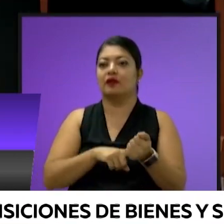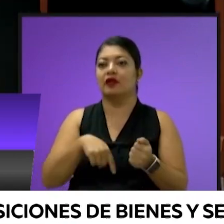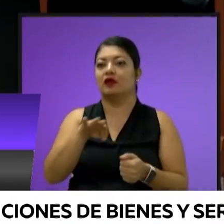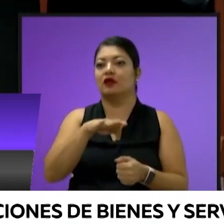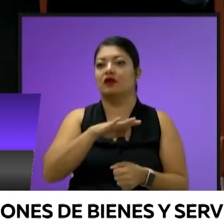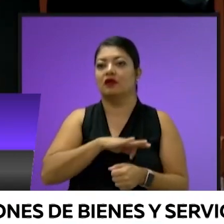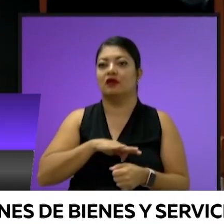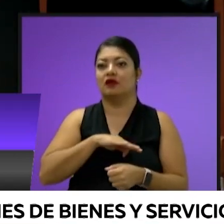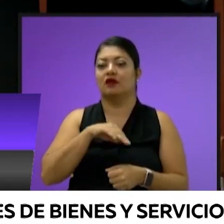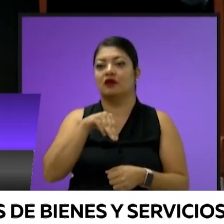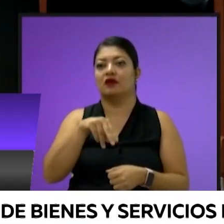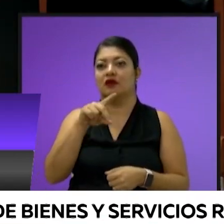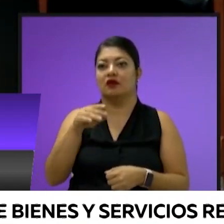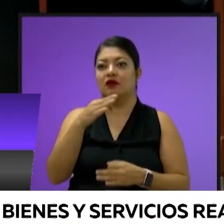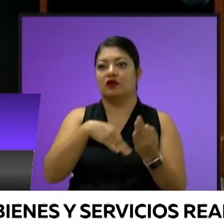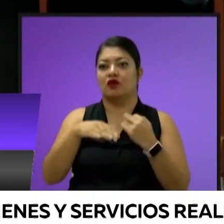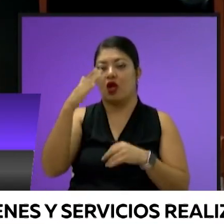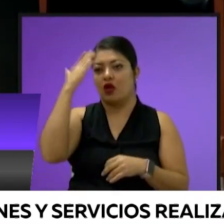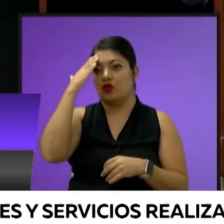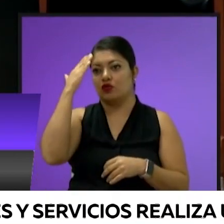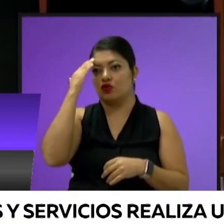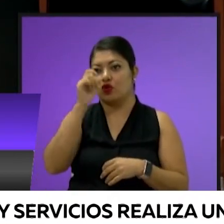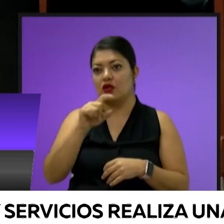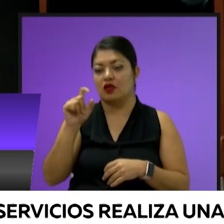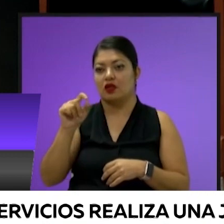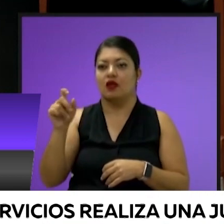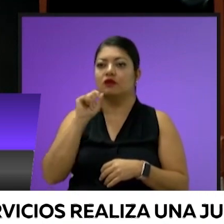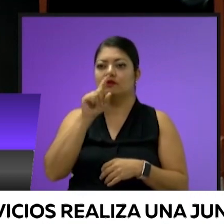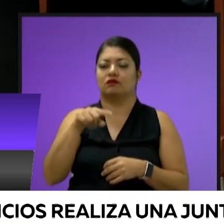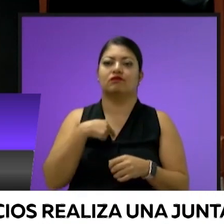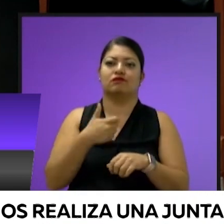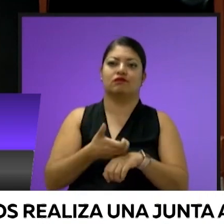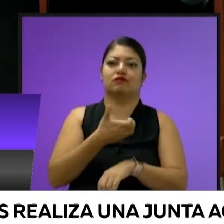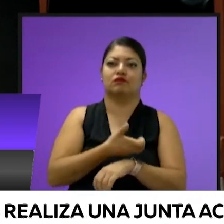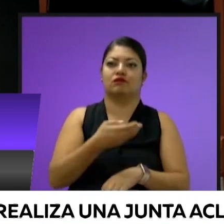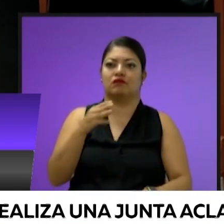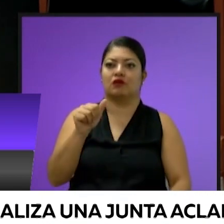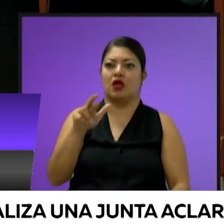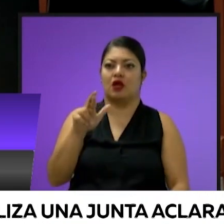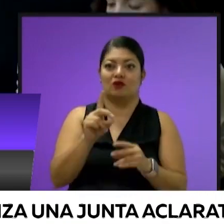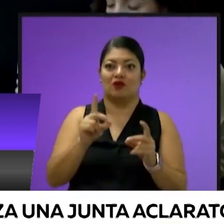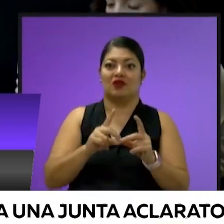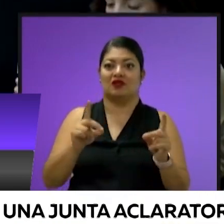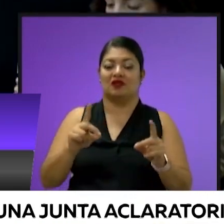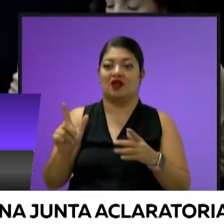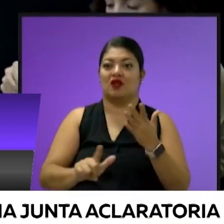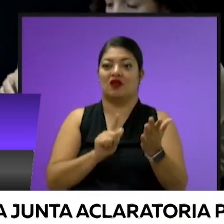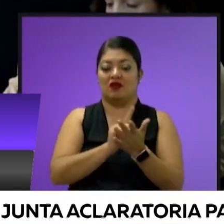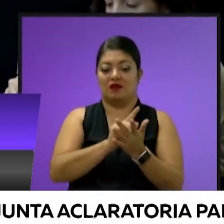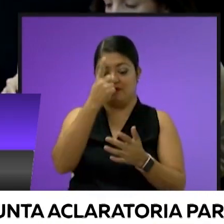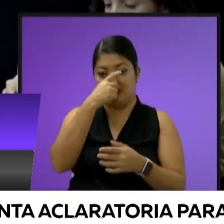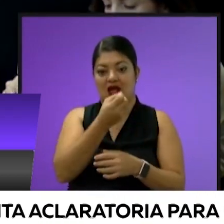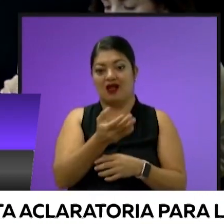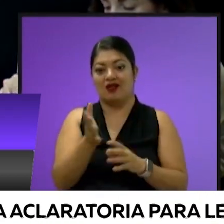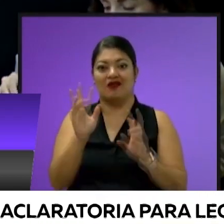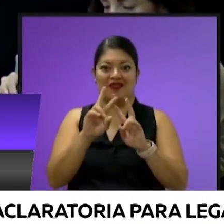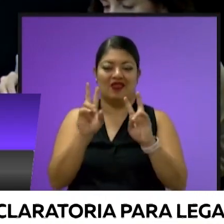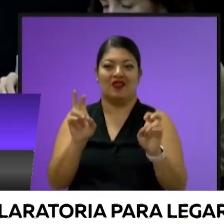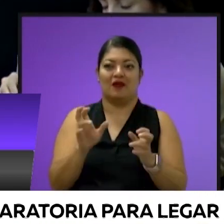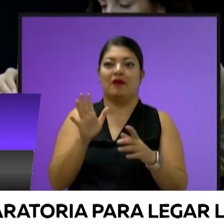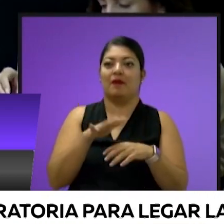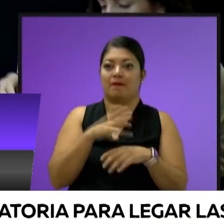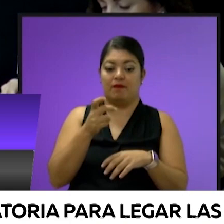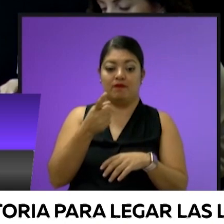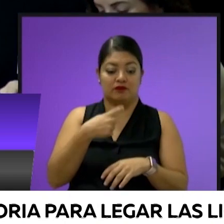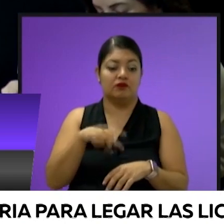la Ley de Nutrición Adecuada y Estilos de Vida Saludable, la Ley que garantiza el derecho humano a la alimentación en el Estado de Jalisco, la Ley Orgánica